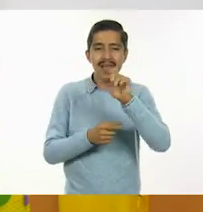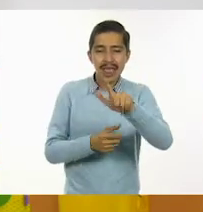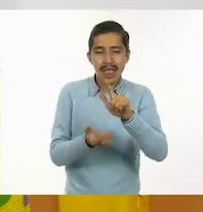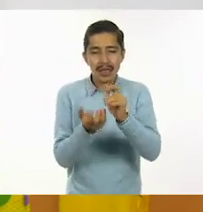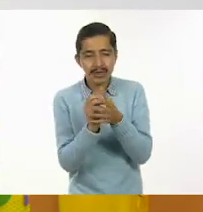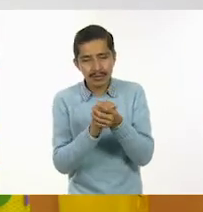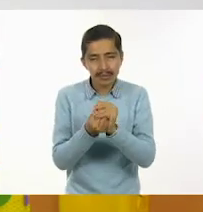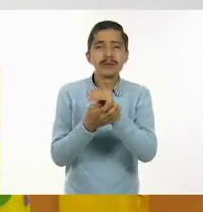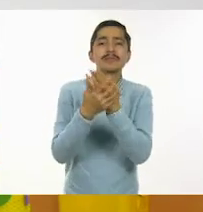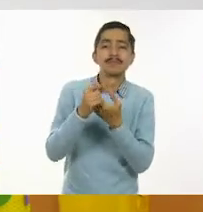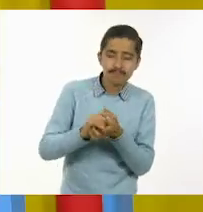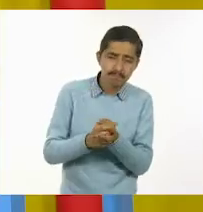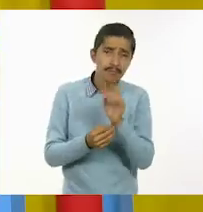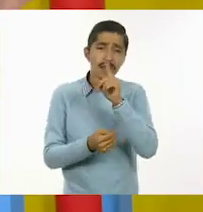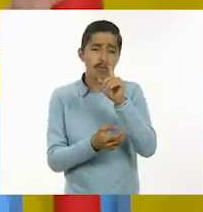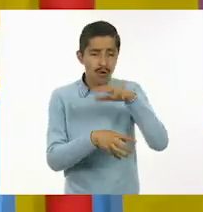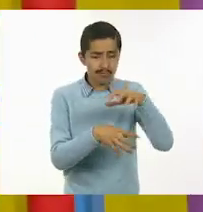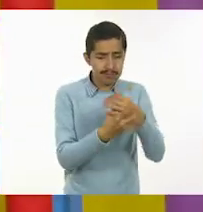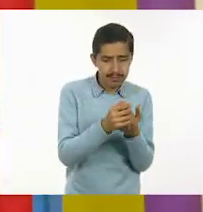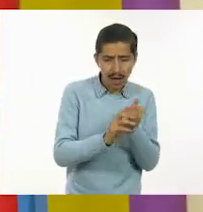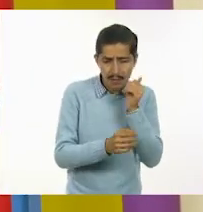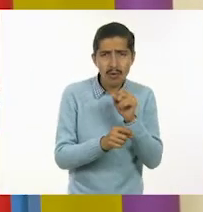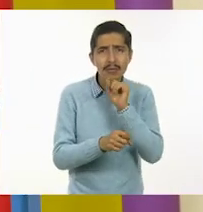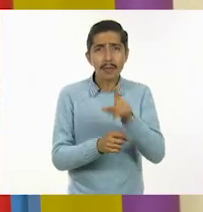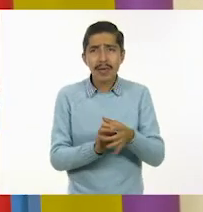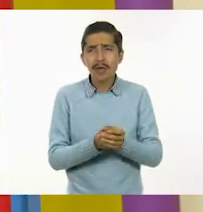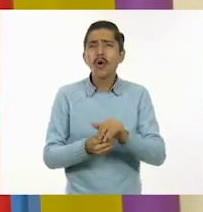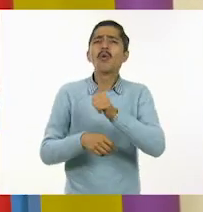lavarnos las manos. ¿Qué otra cosa, Bri?